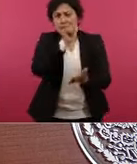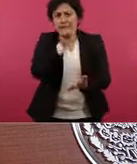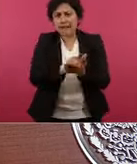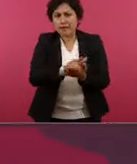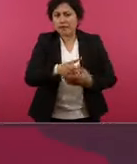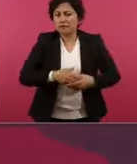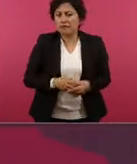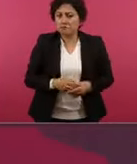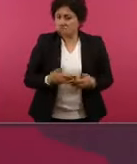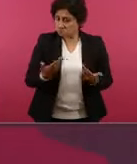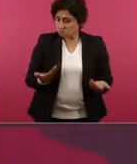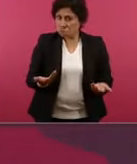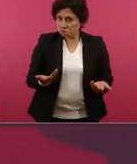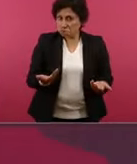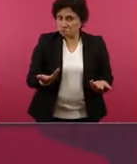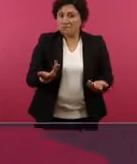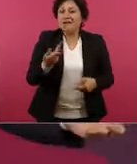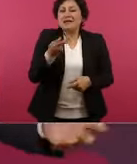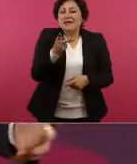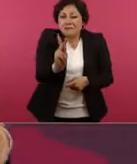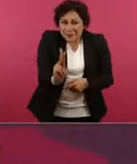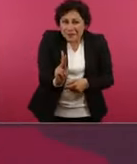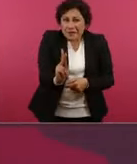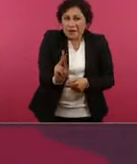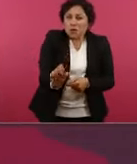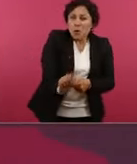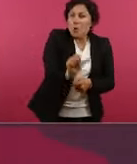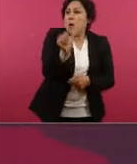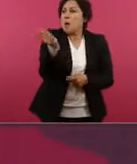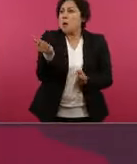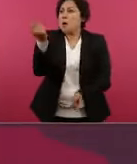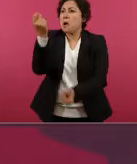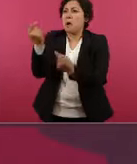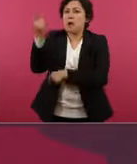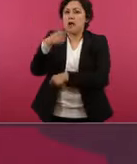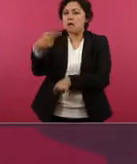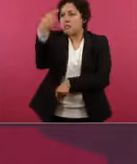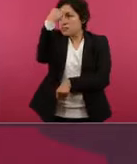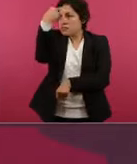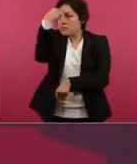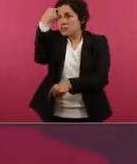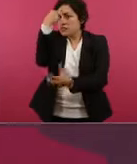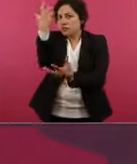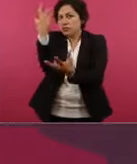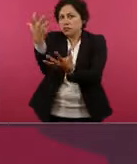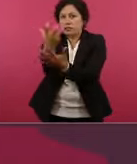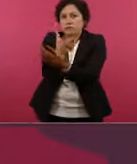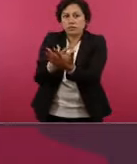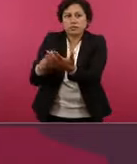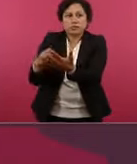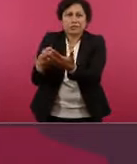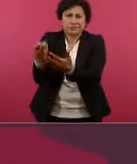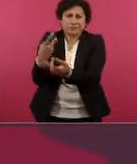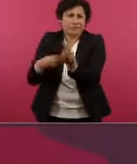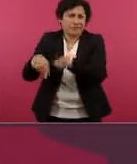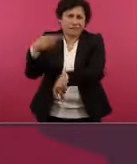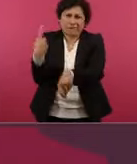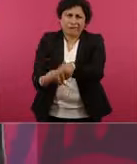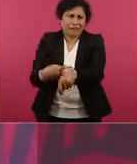Pero esa ambición desmedida es enfermiza. Entonces decía, ¿cómo le